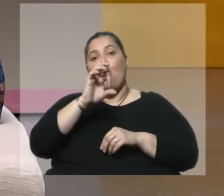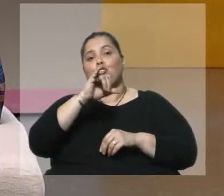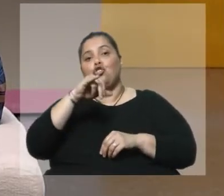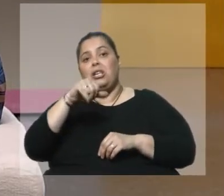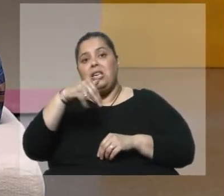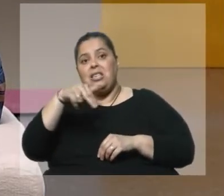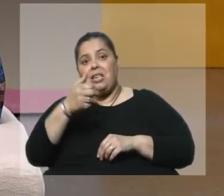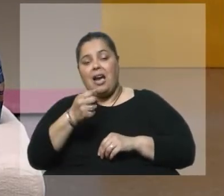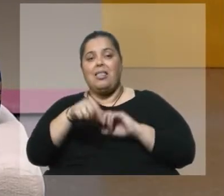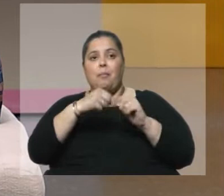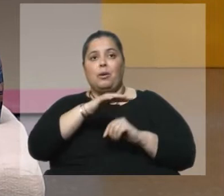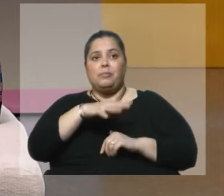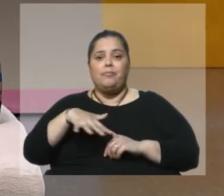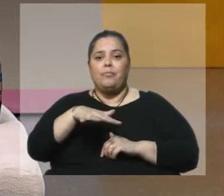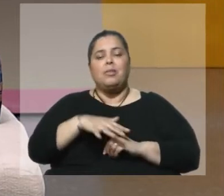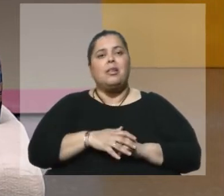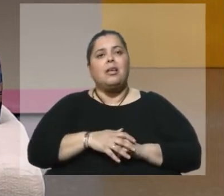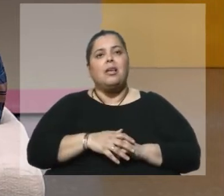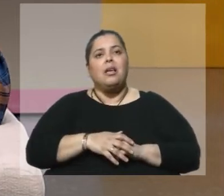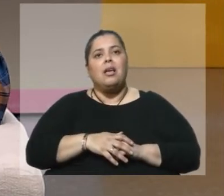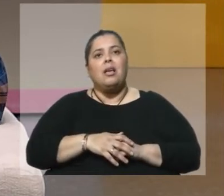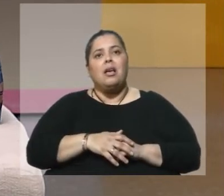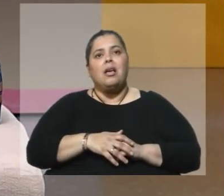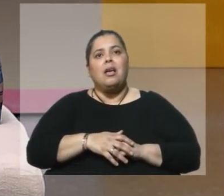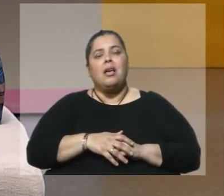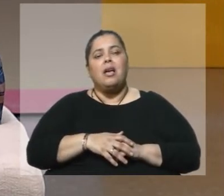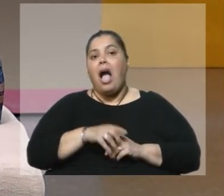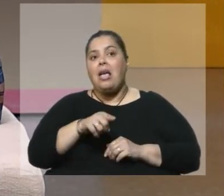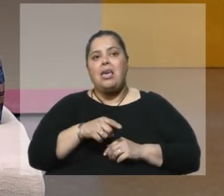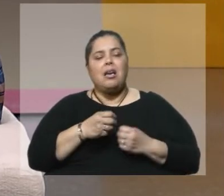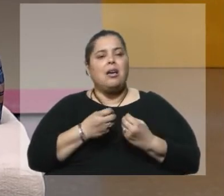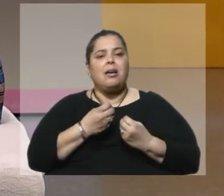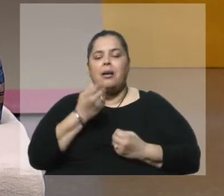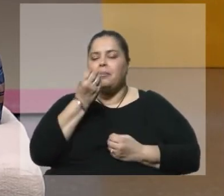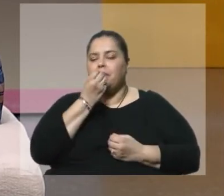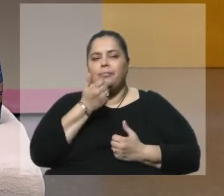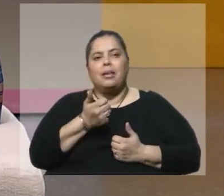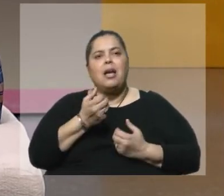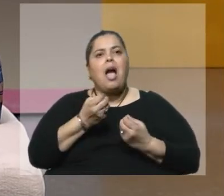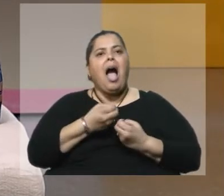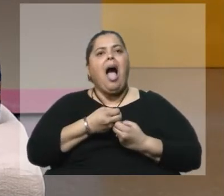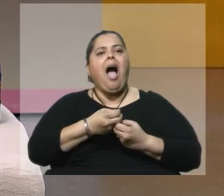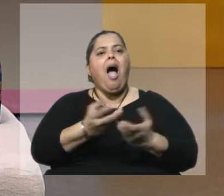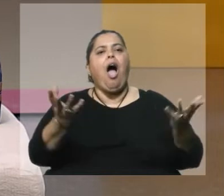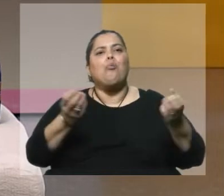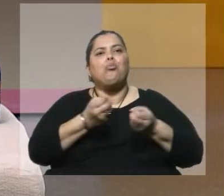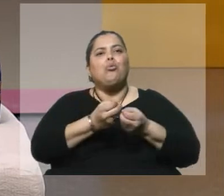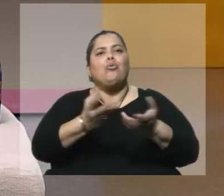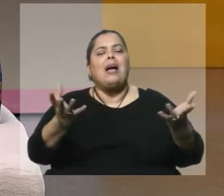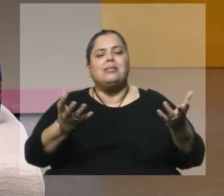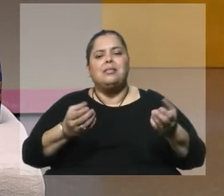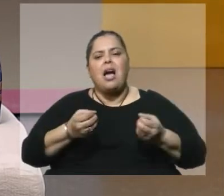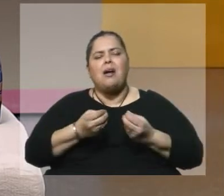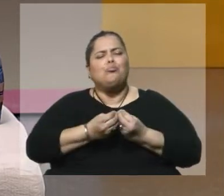Contame una historia de ahí. Fabuloso, nunca vi tanta abundancia en ninguno de mis viajes como ahí. ¿Abundancia de qué? Abundancia, vi